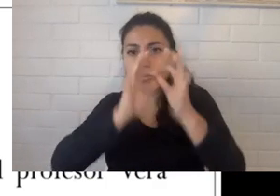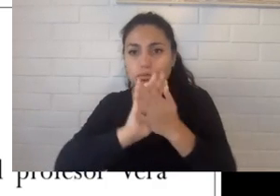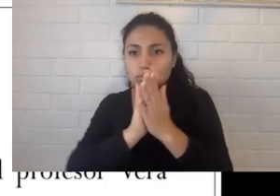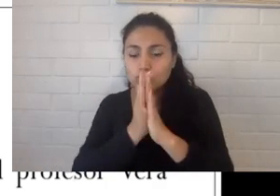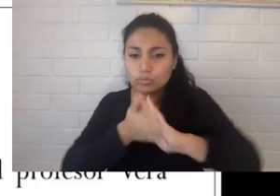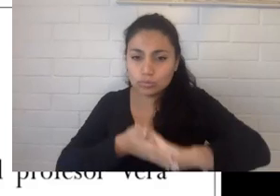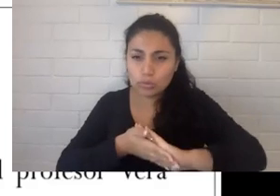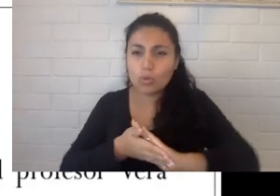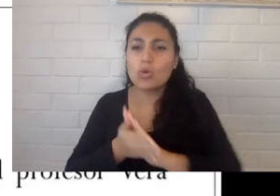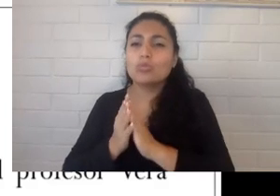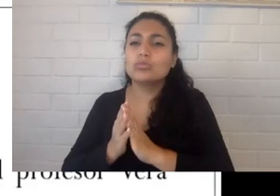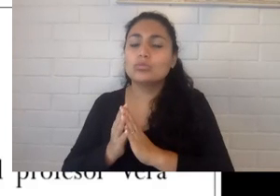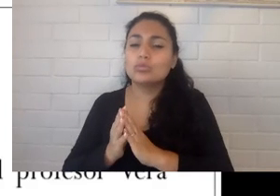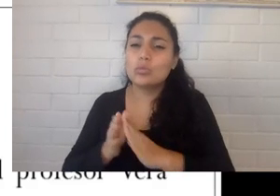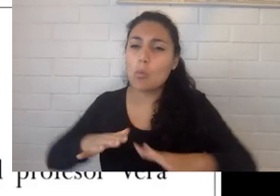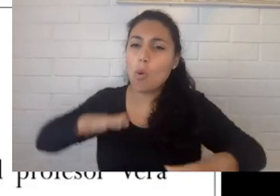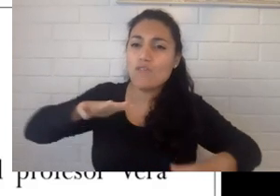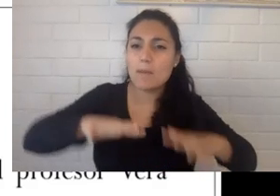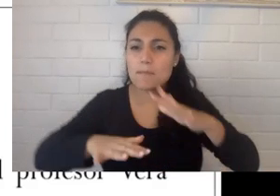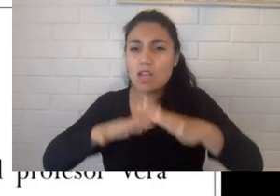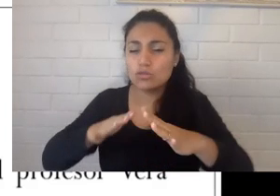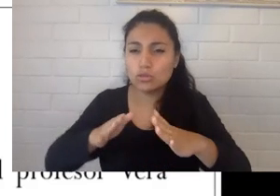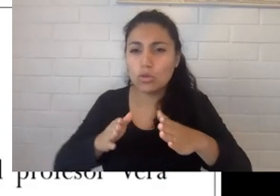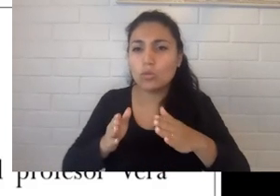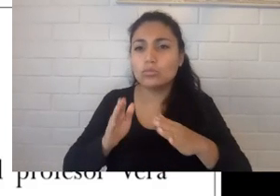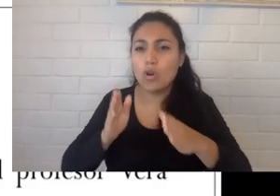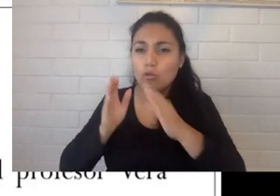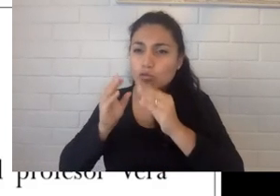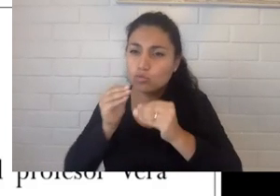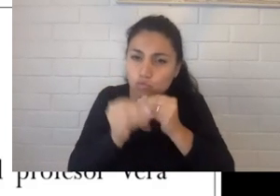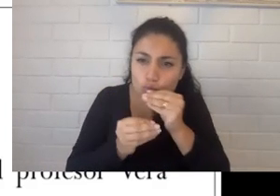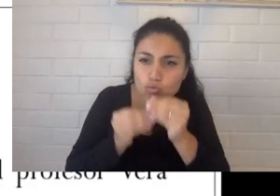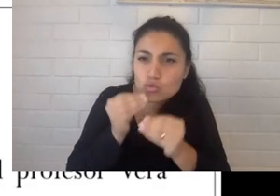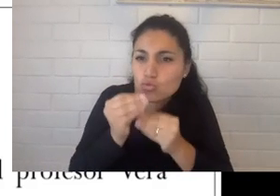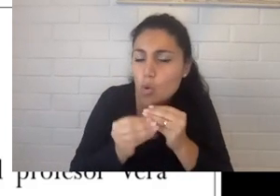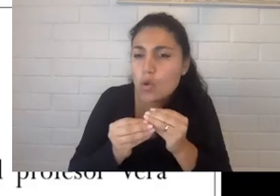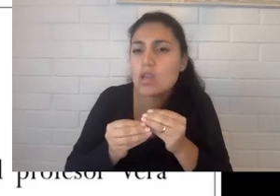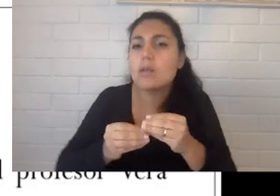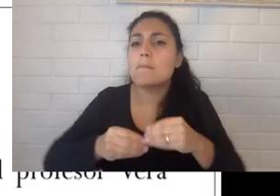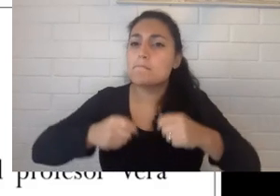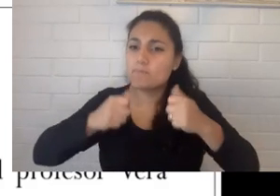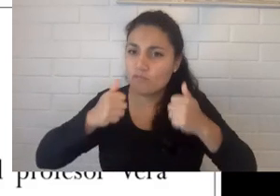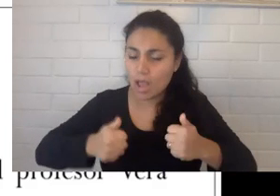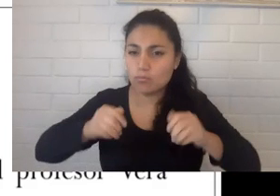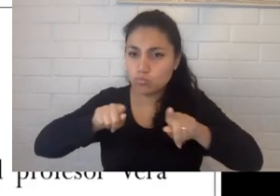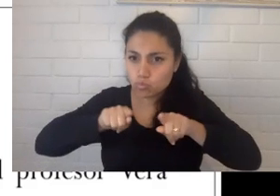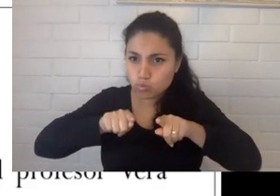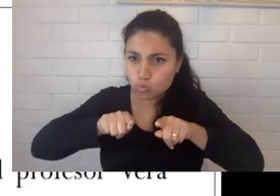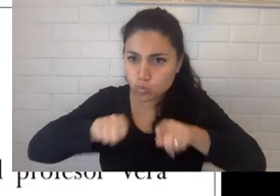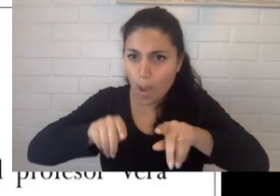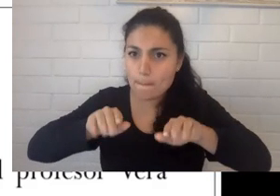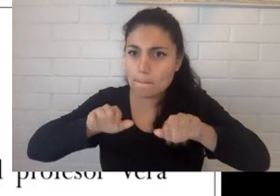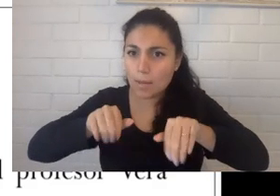que están previamente orientados a que funcionen de una manera simétricas, ¿ya?